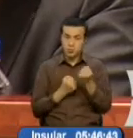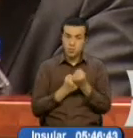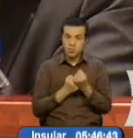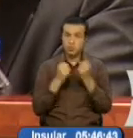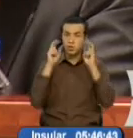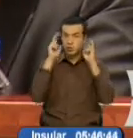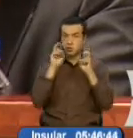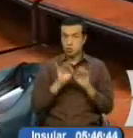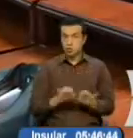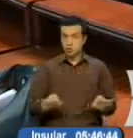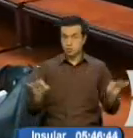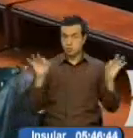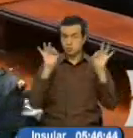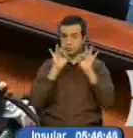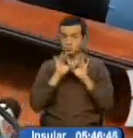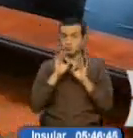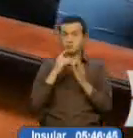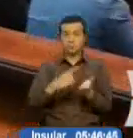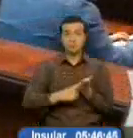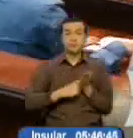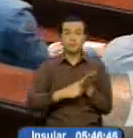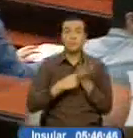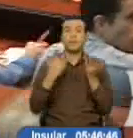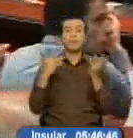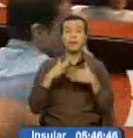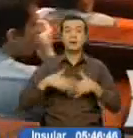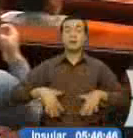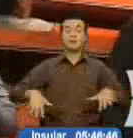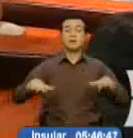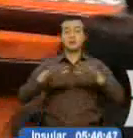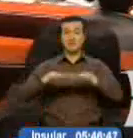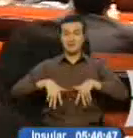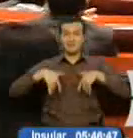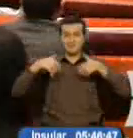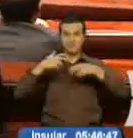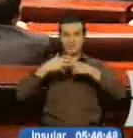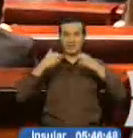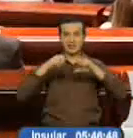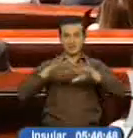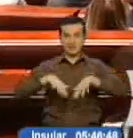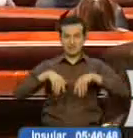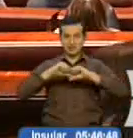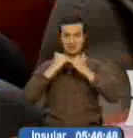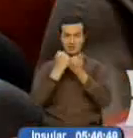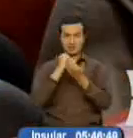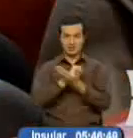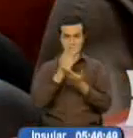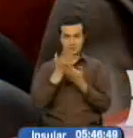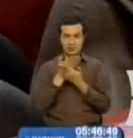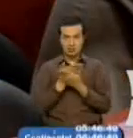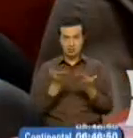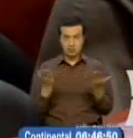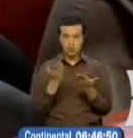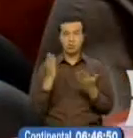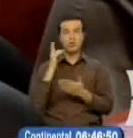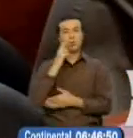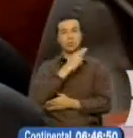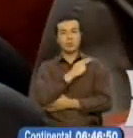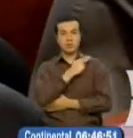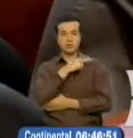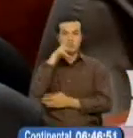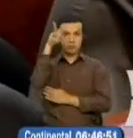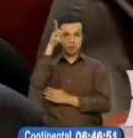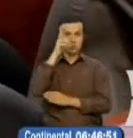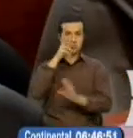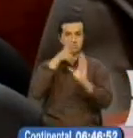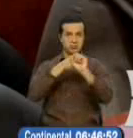lo que sea necesario. A este foro, que se desarrolló en el Salón del Ex Senado de la Asamblea Nacional, llegaron también académicos